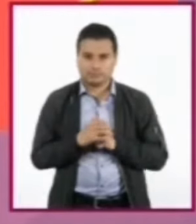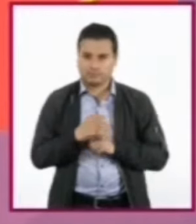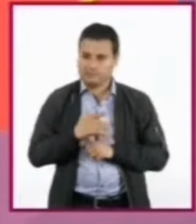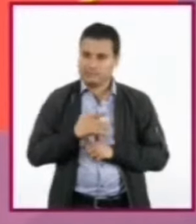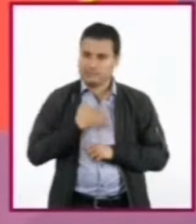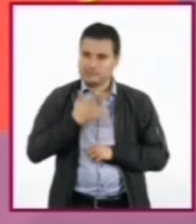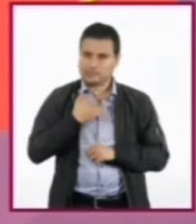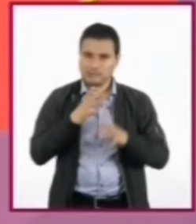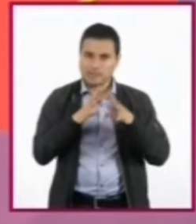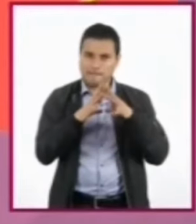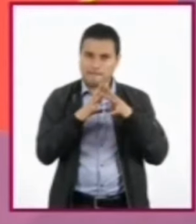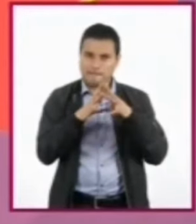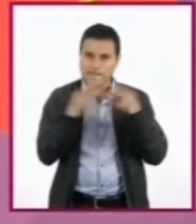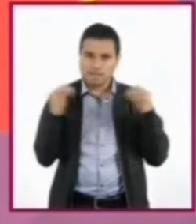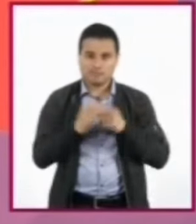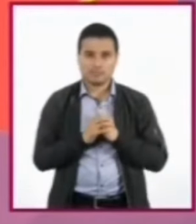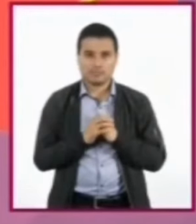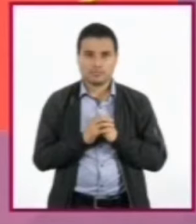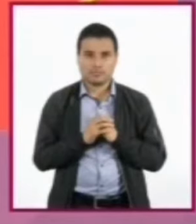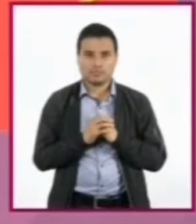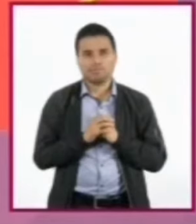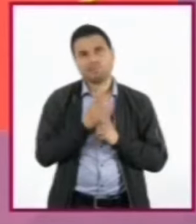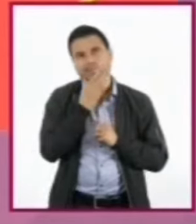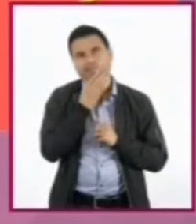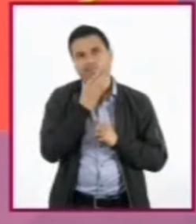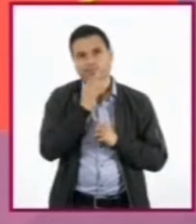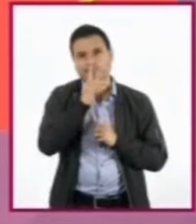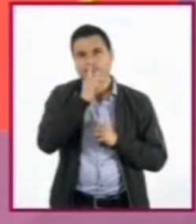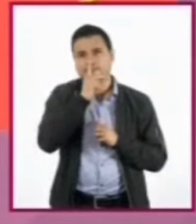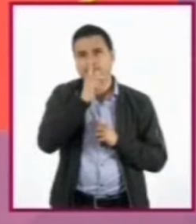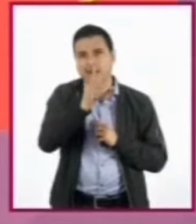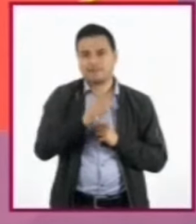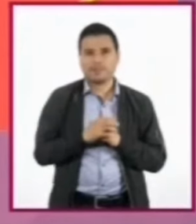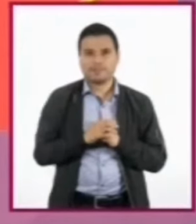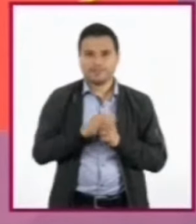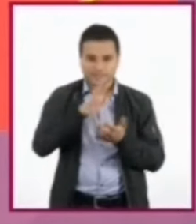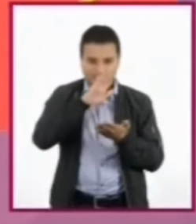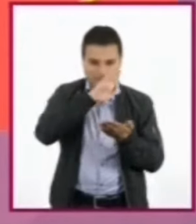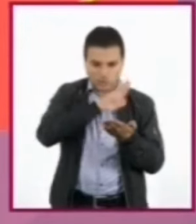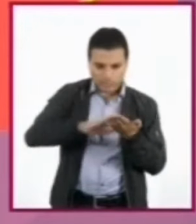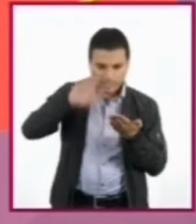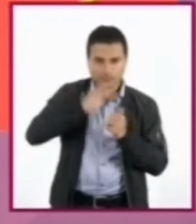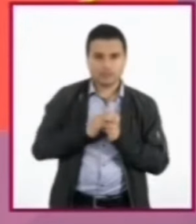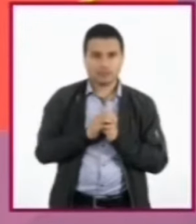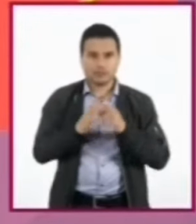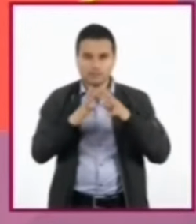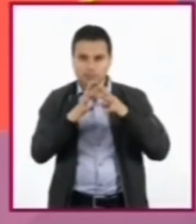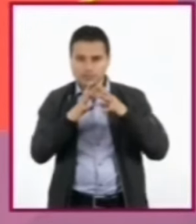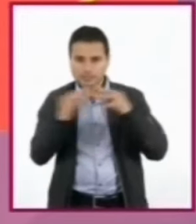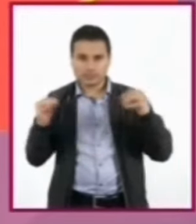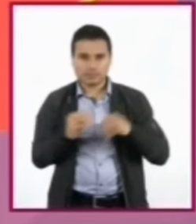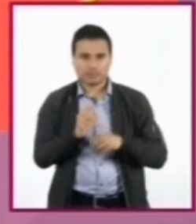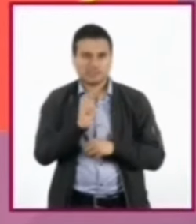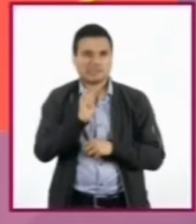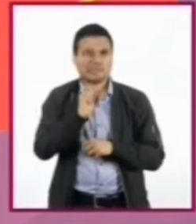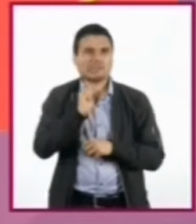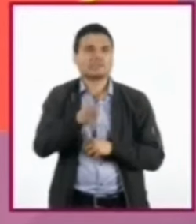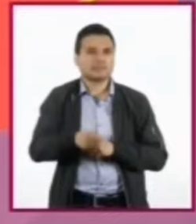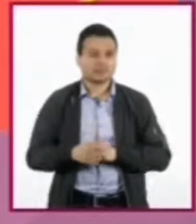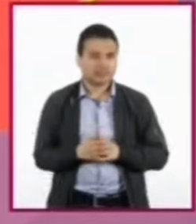desaparece. ¿Qué significado tendrá entonces las palabras agotar y desaparecer en estas